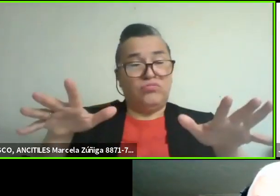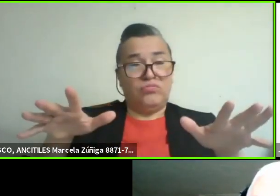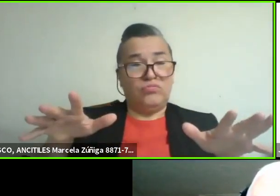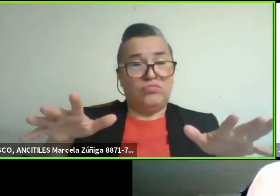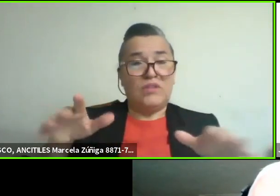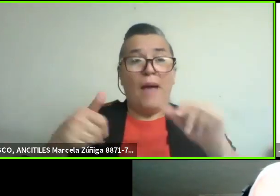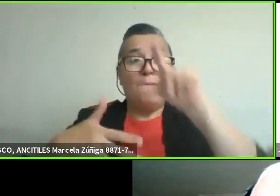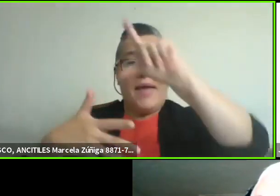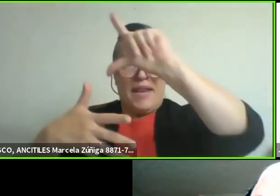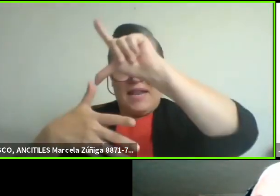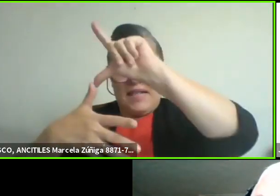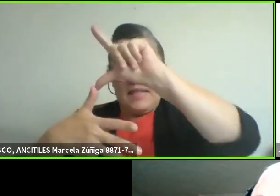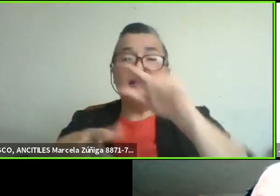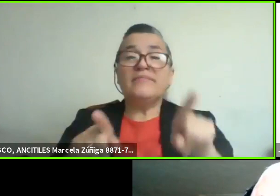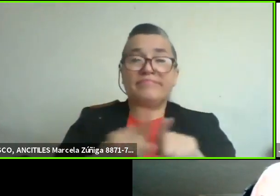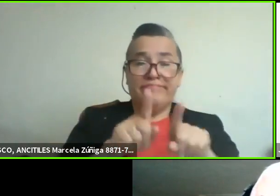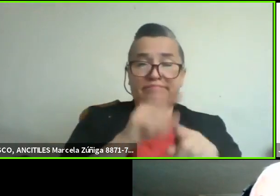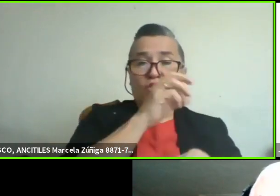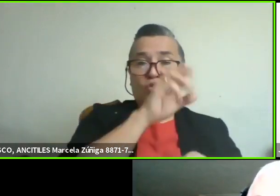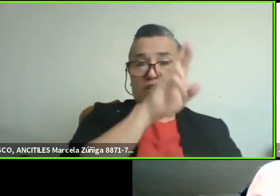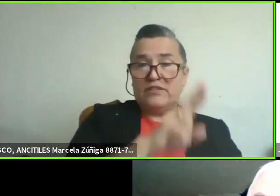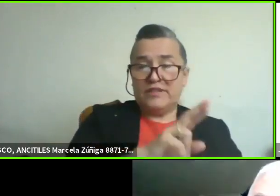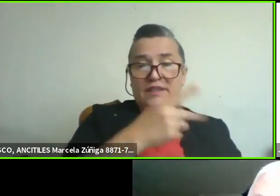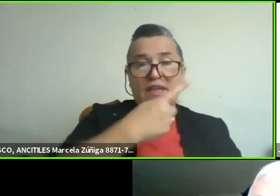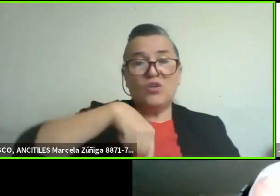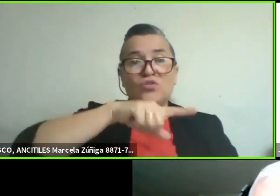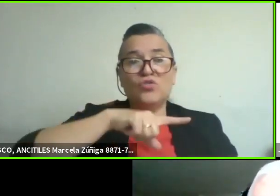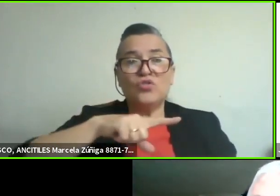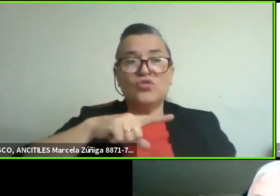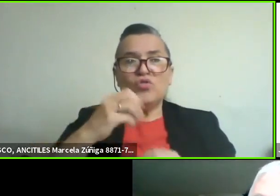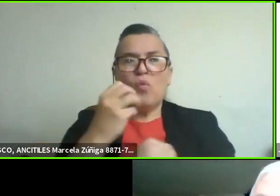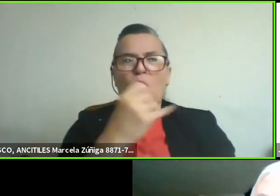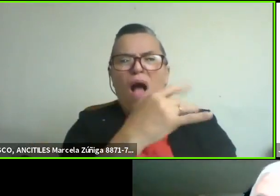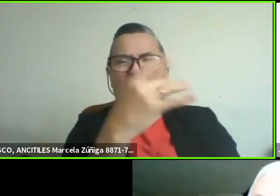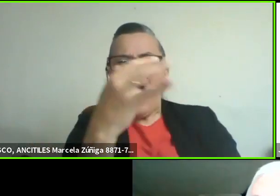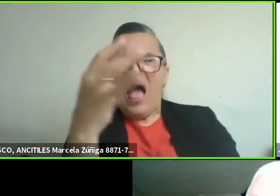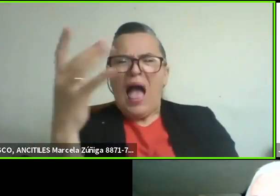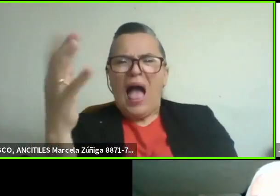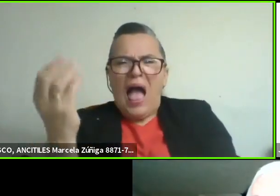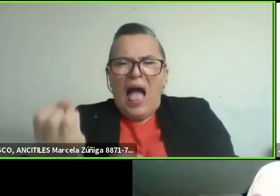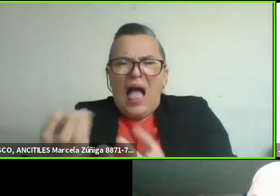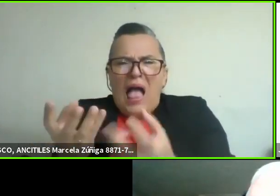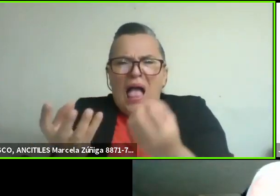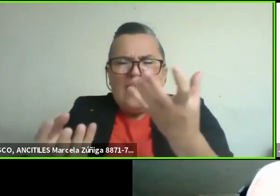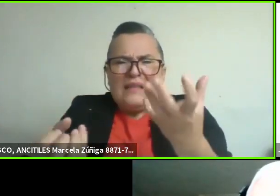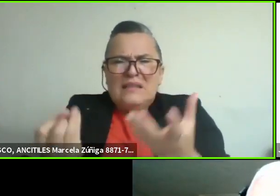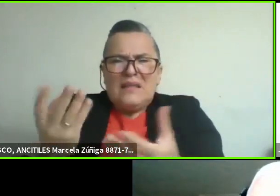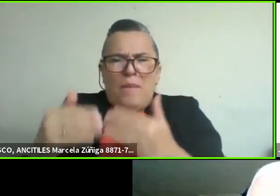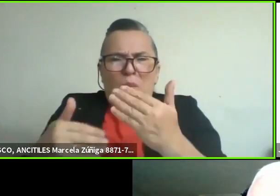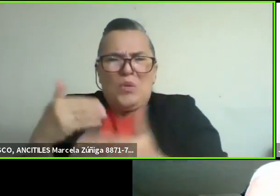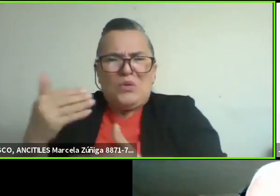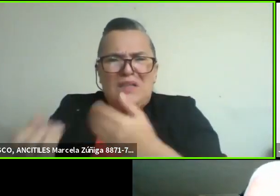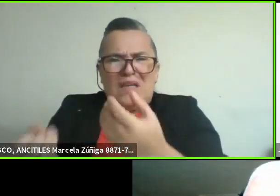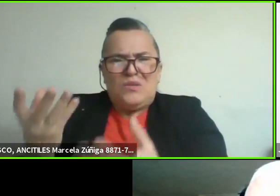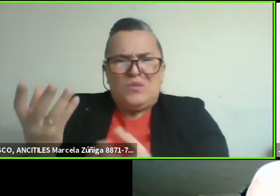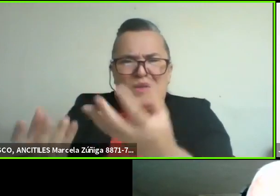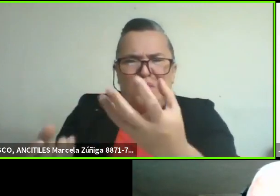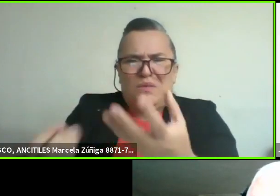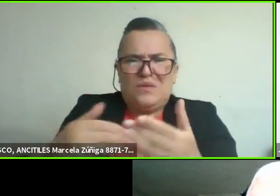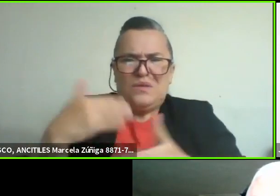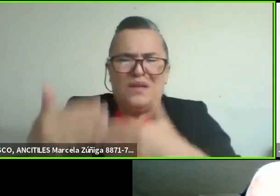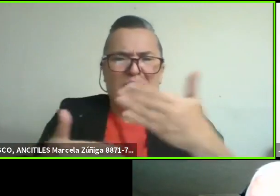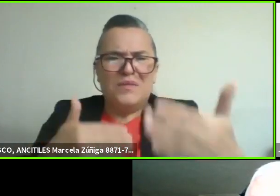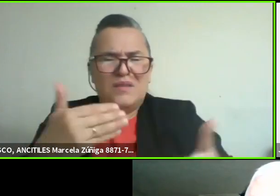rica creemos creo que hemos ido creando una adolescencia por decirlo así procedimental de tramitó